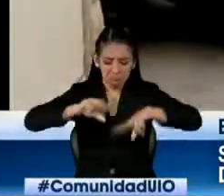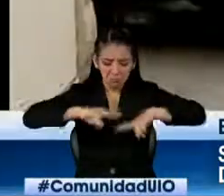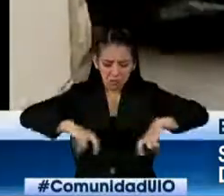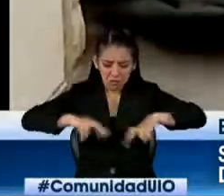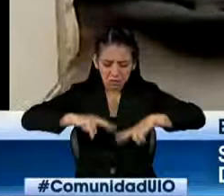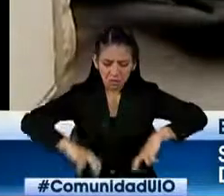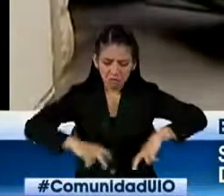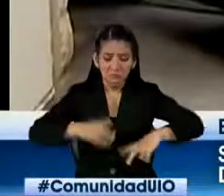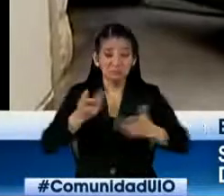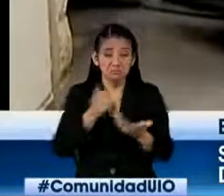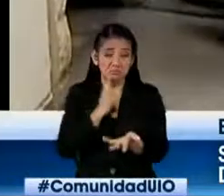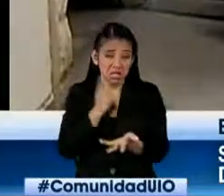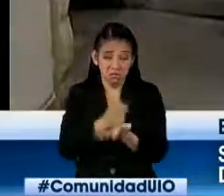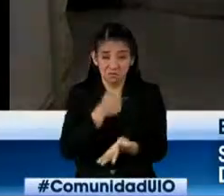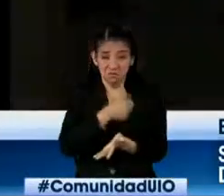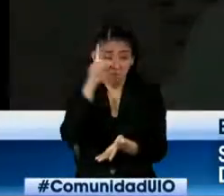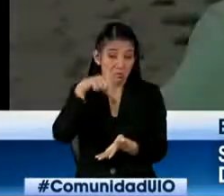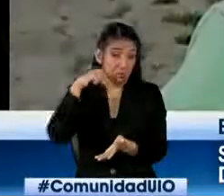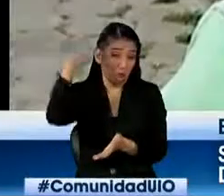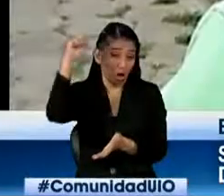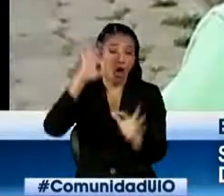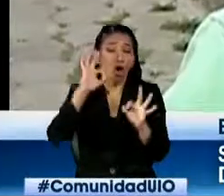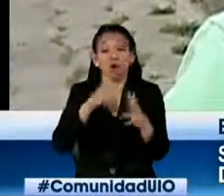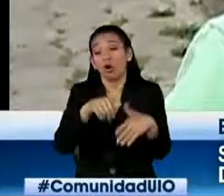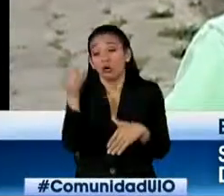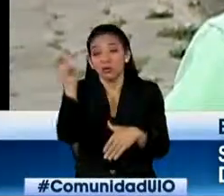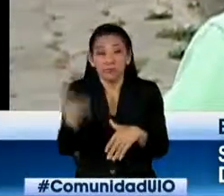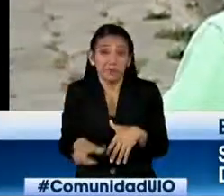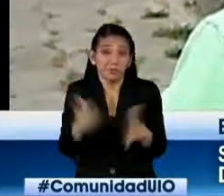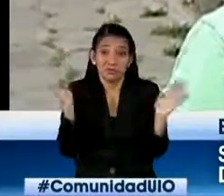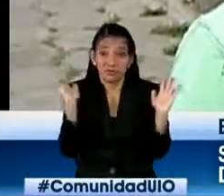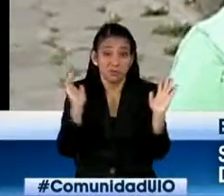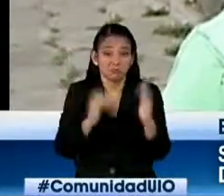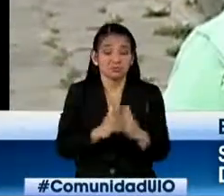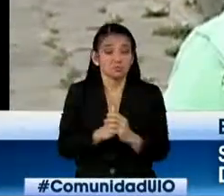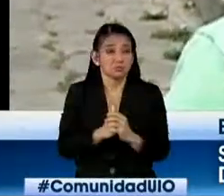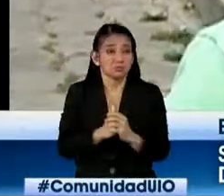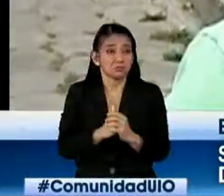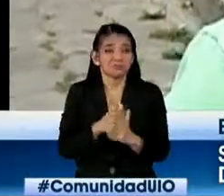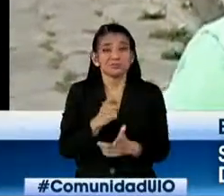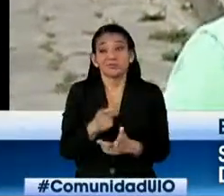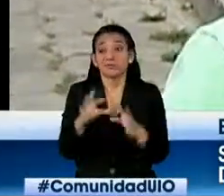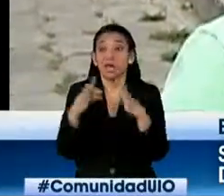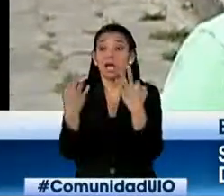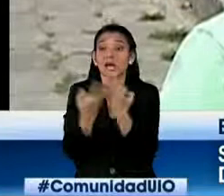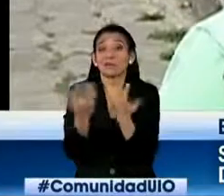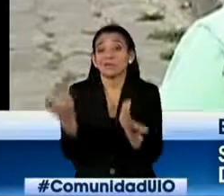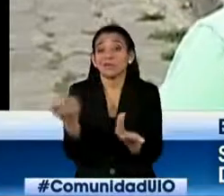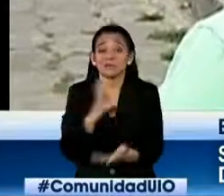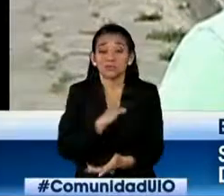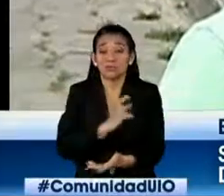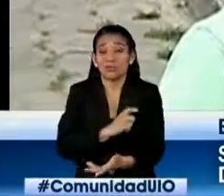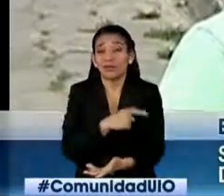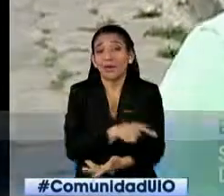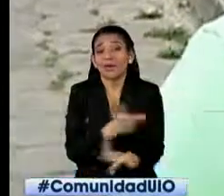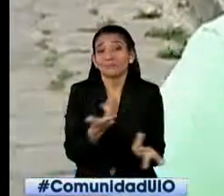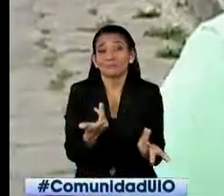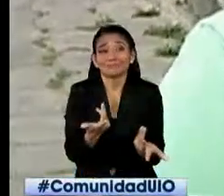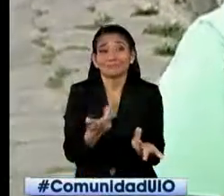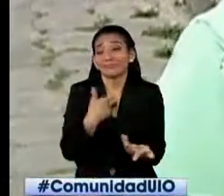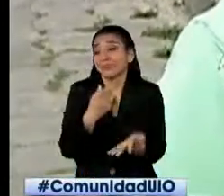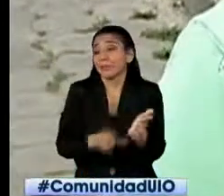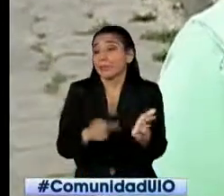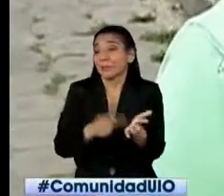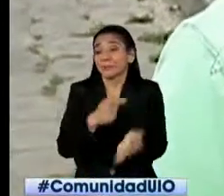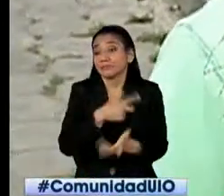si se trató o no de un suicidio. La familia se queda sufriendo, se queda solo, y él, ¿qué pasaría? ¿Qué